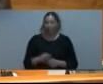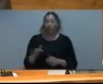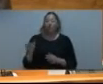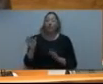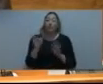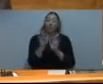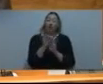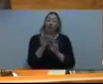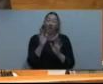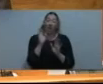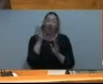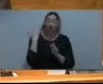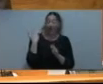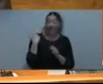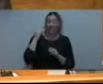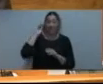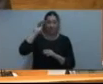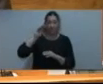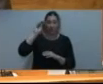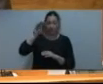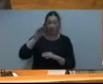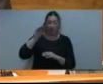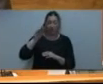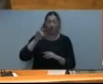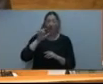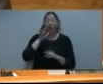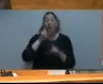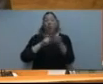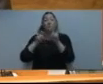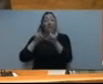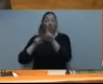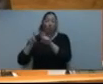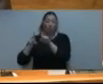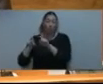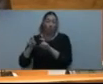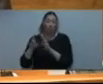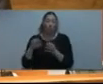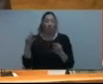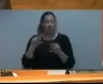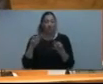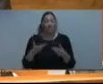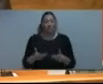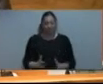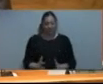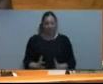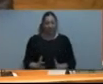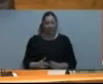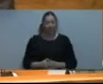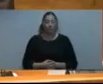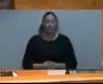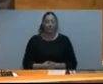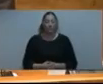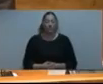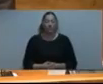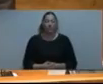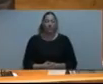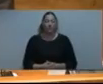de interpelación, ahora estamos en preguntas. Le ruego que lo haga desde el escaño. Desde el escaño, vale.